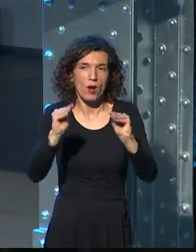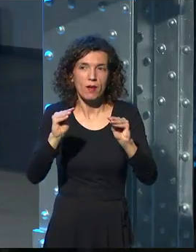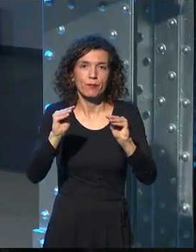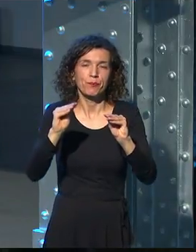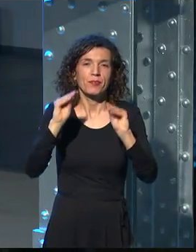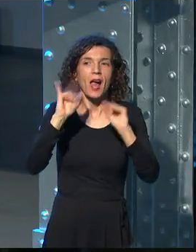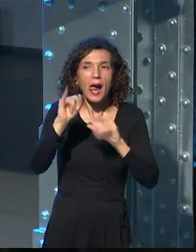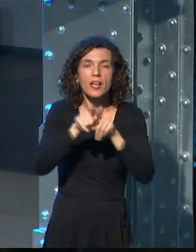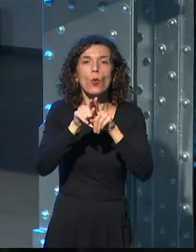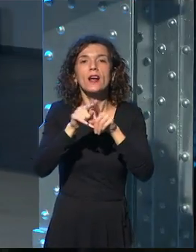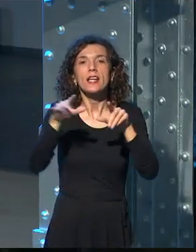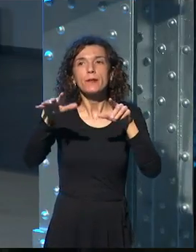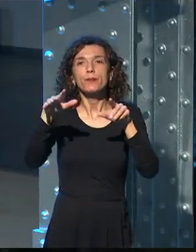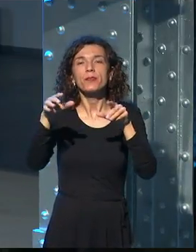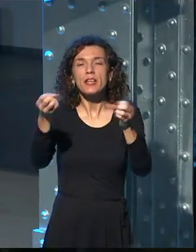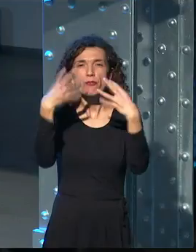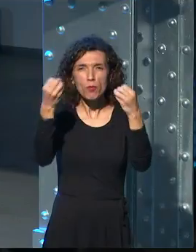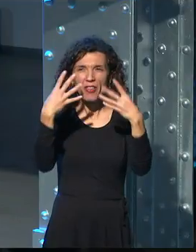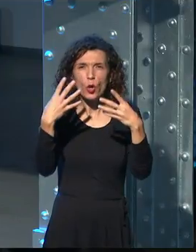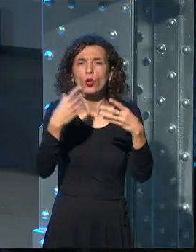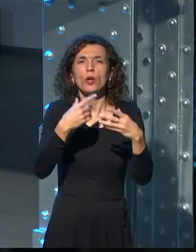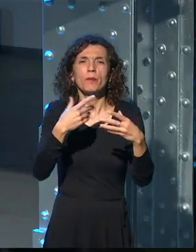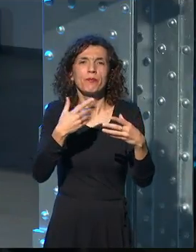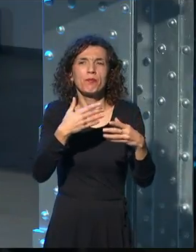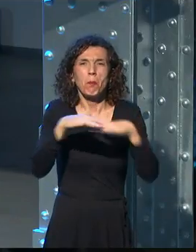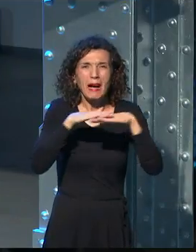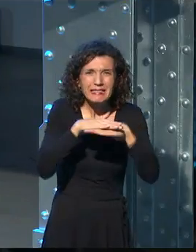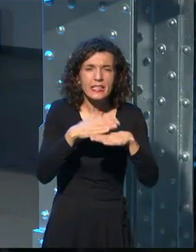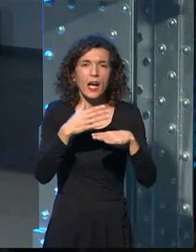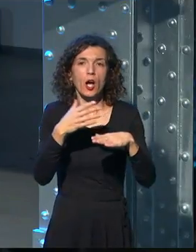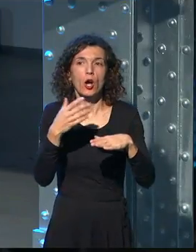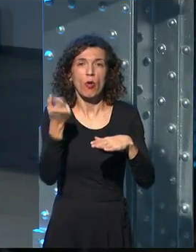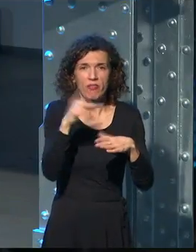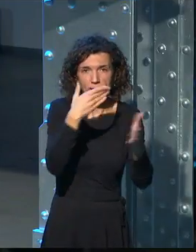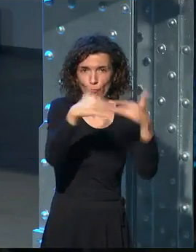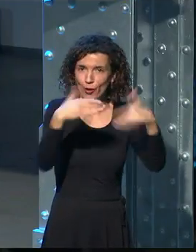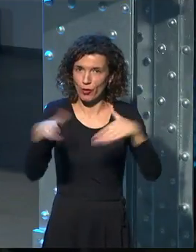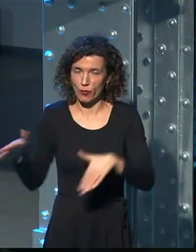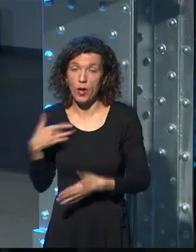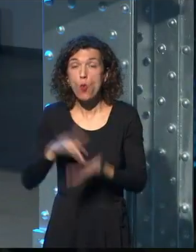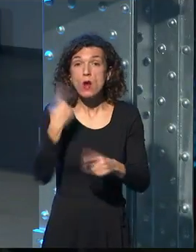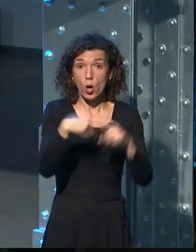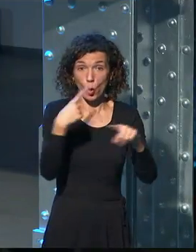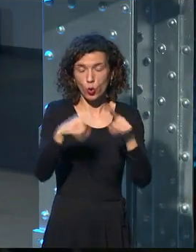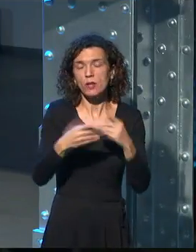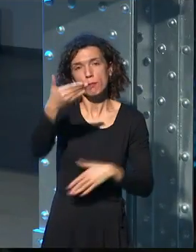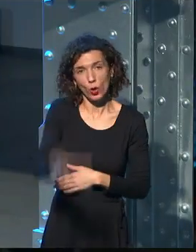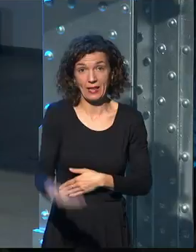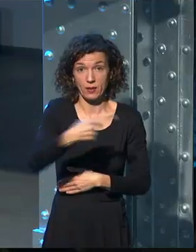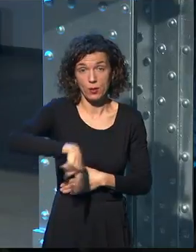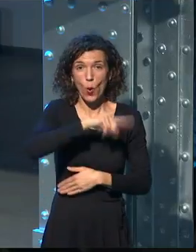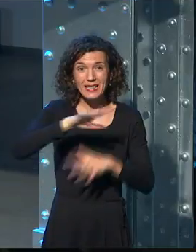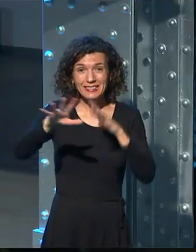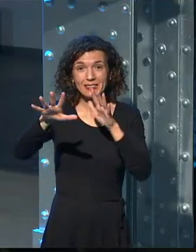continuamente eliminando información que parece superflua, que parecemos no necesitar en absoluto. Por ejemplo, una de las cosas que es fundamental es que nuestro